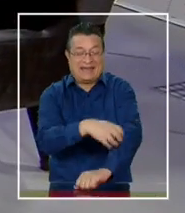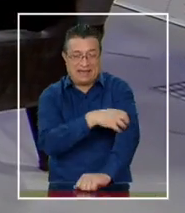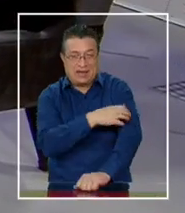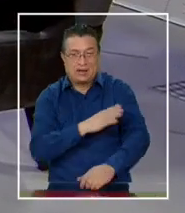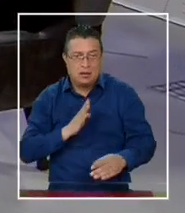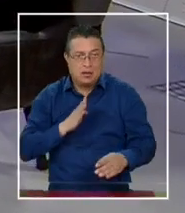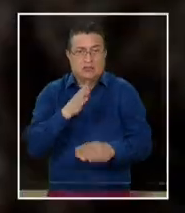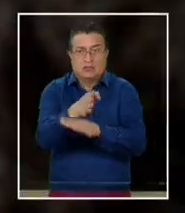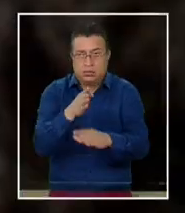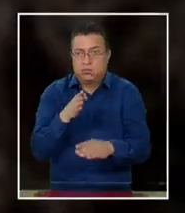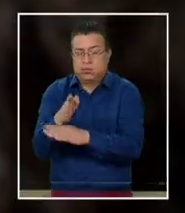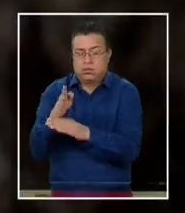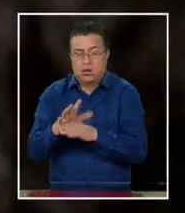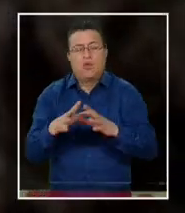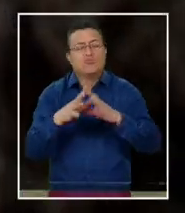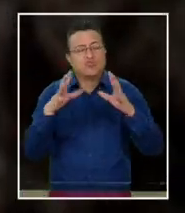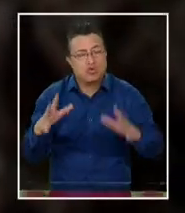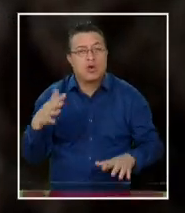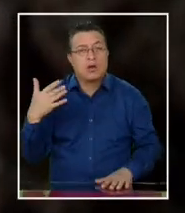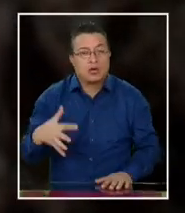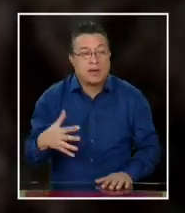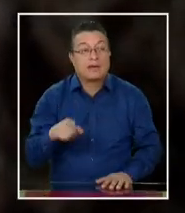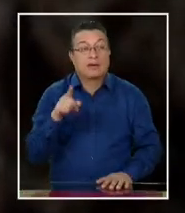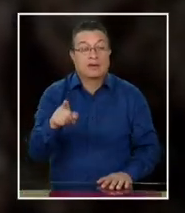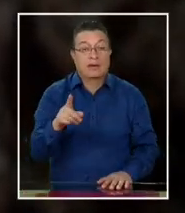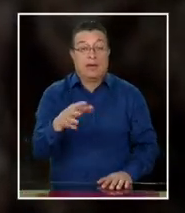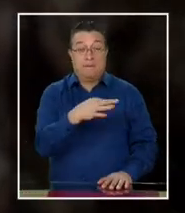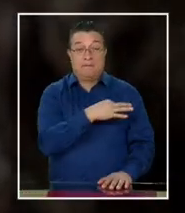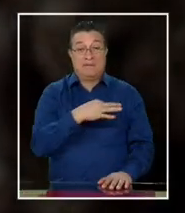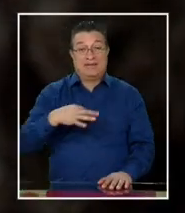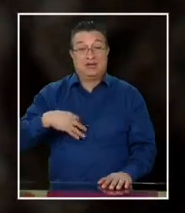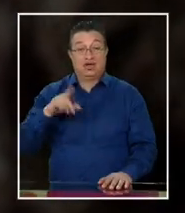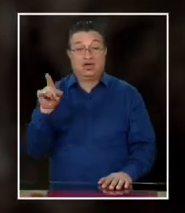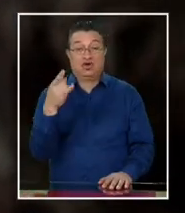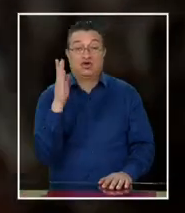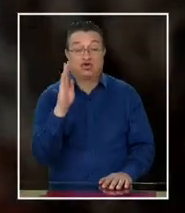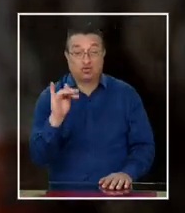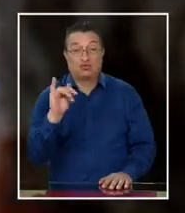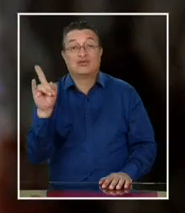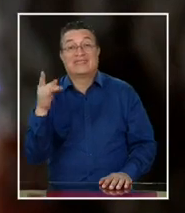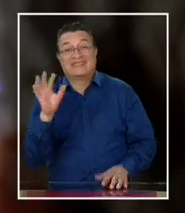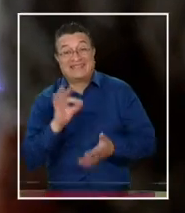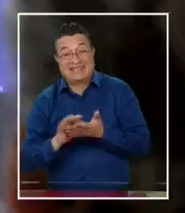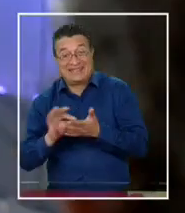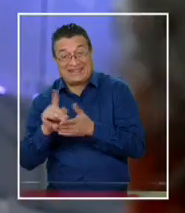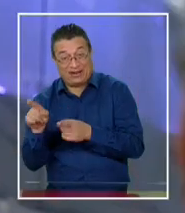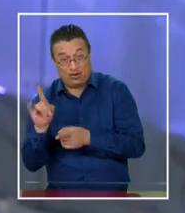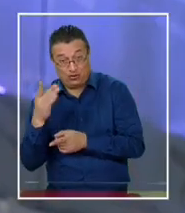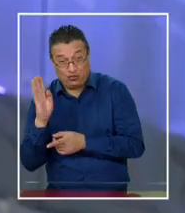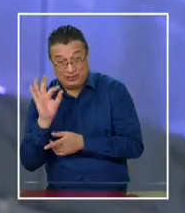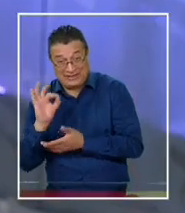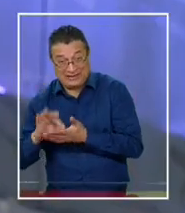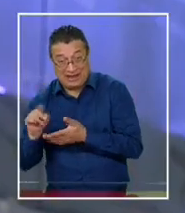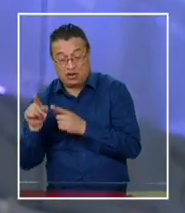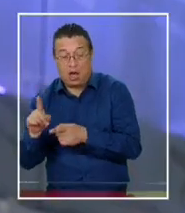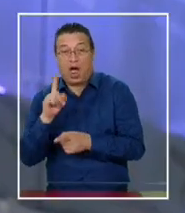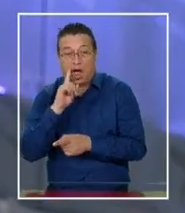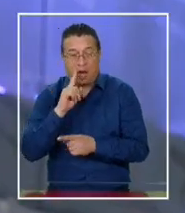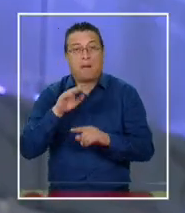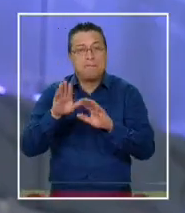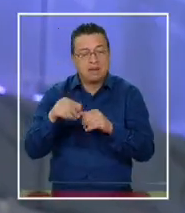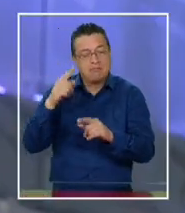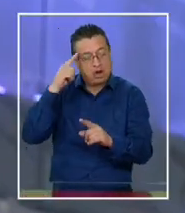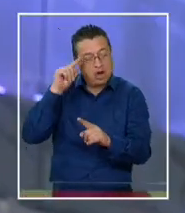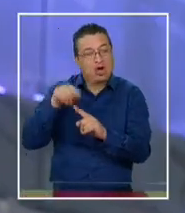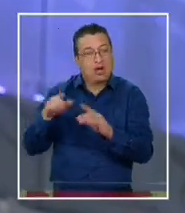el despliega las regiones es fundamental en el caso del gabinete de subsecretarios y subsecretaria ciertamente que también están presentes esos